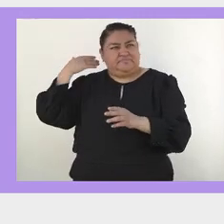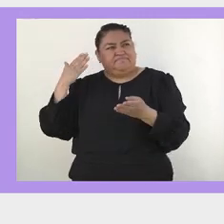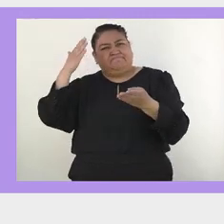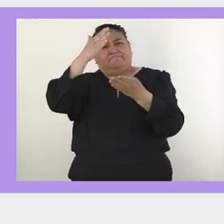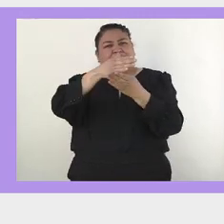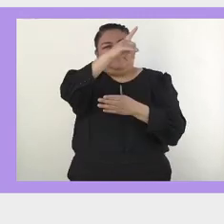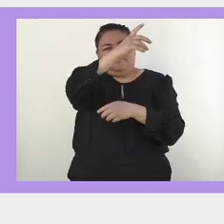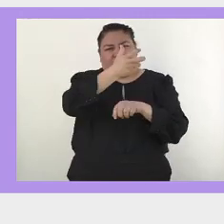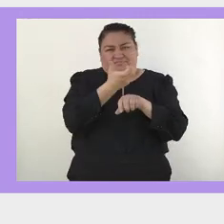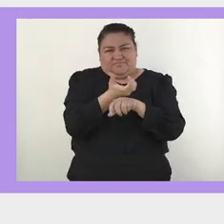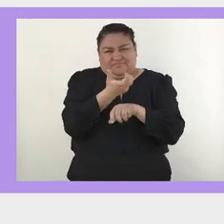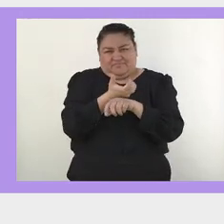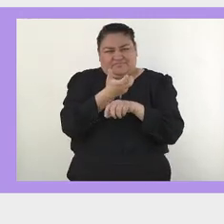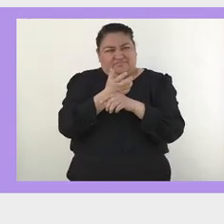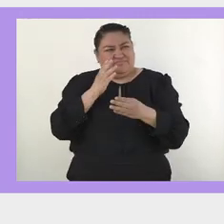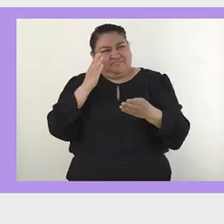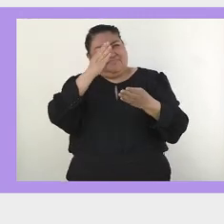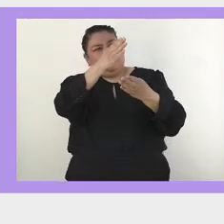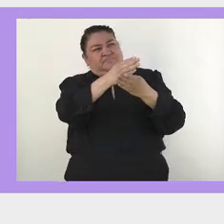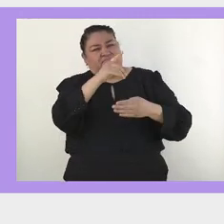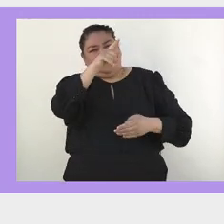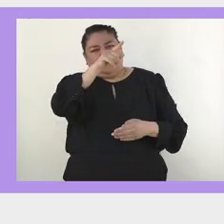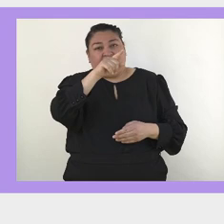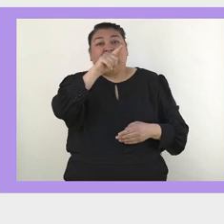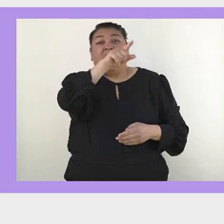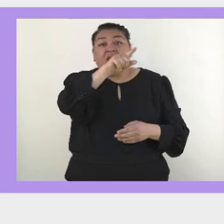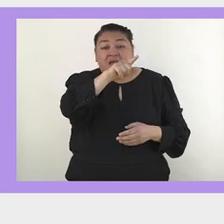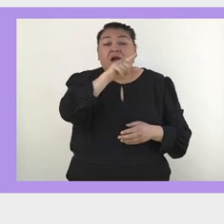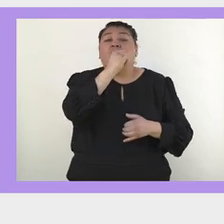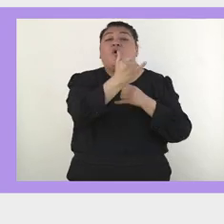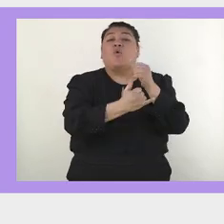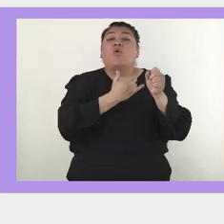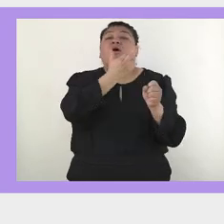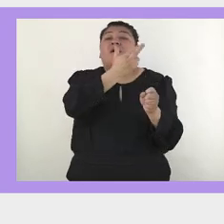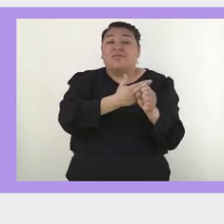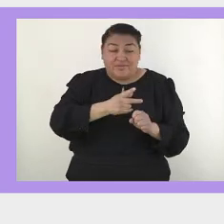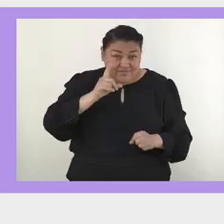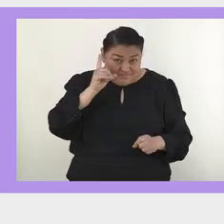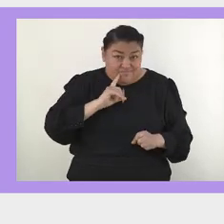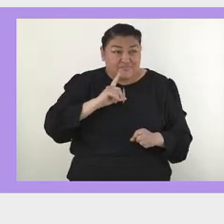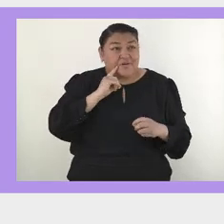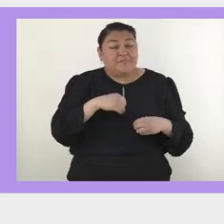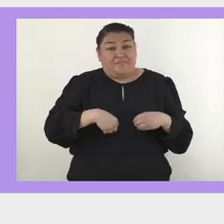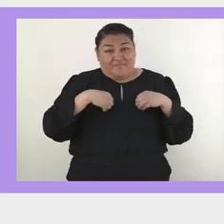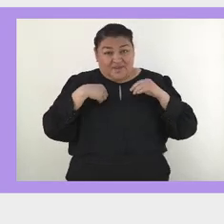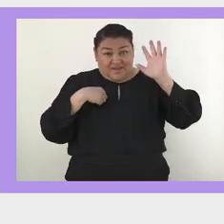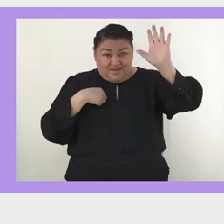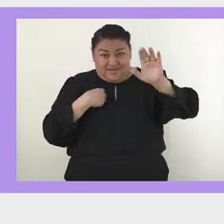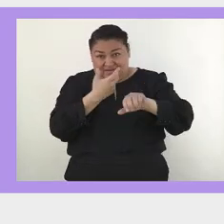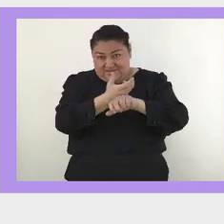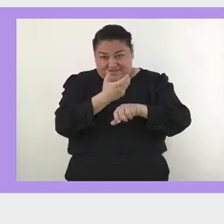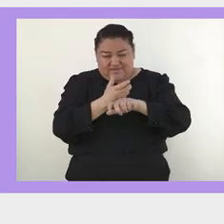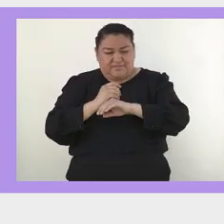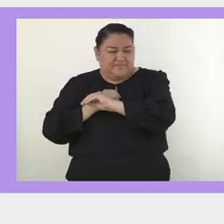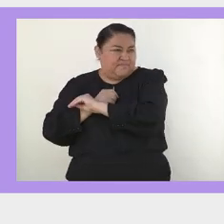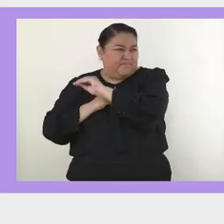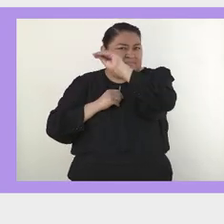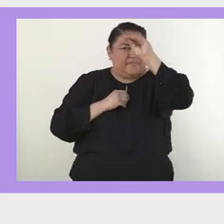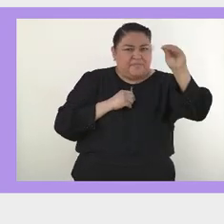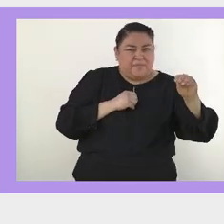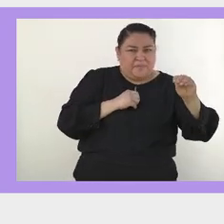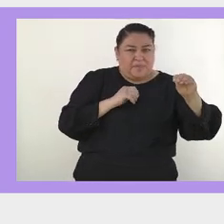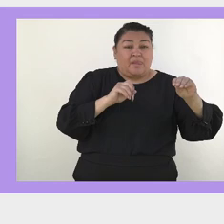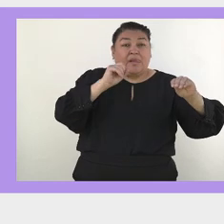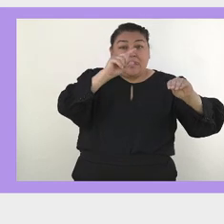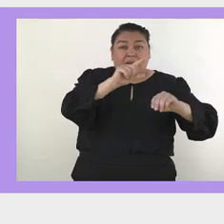en donde conocimos a jugadoras latinas que viven allá y que fueron visoriadas por